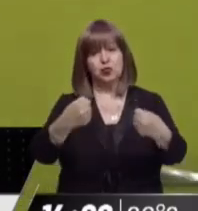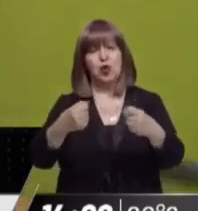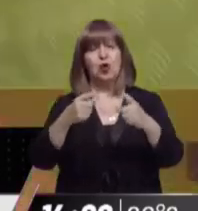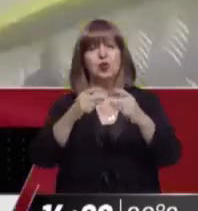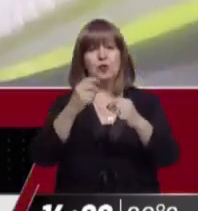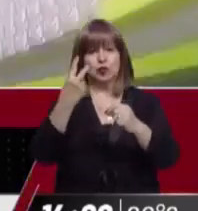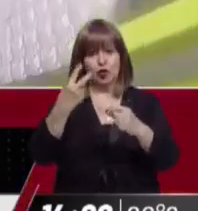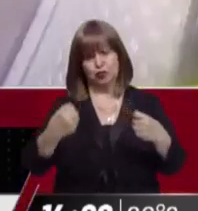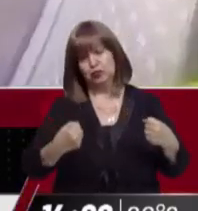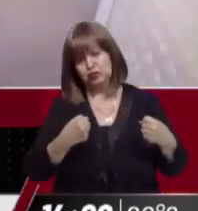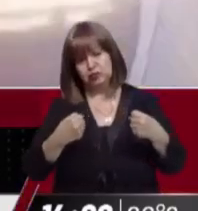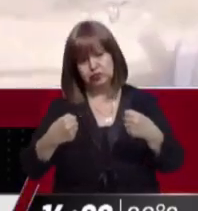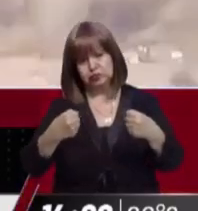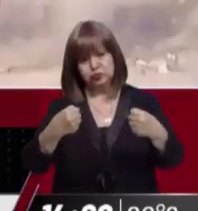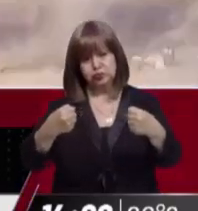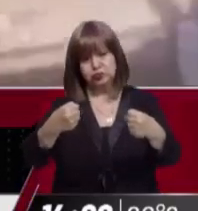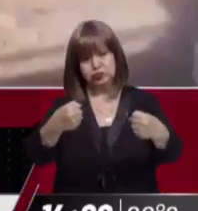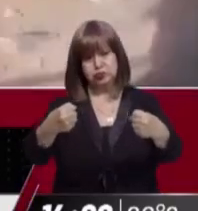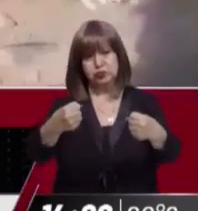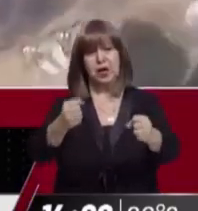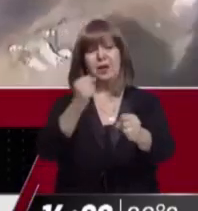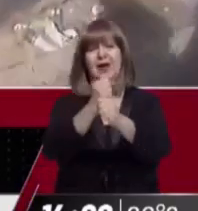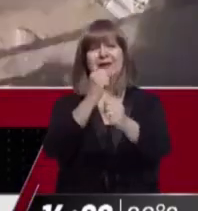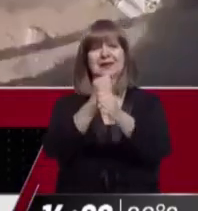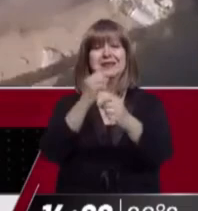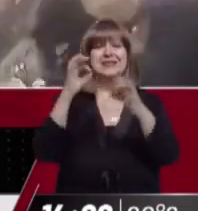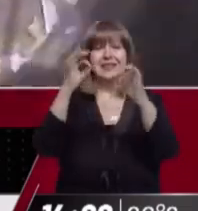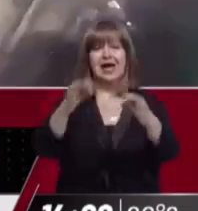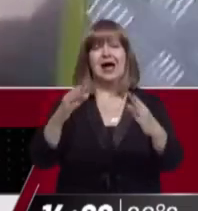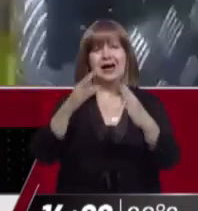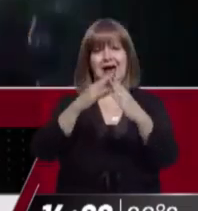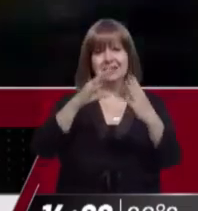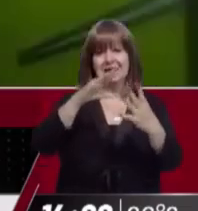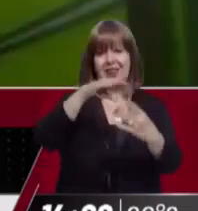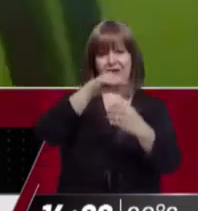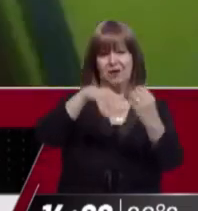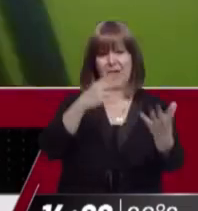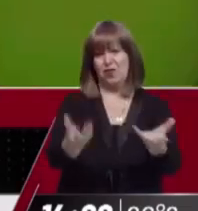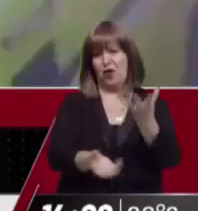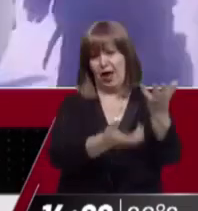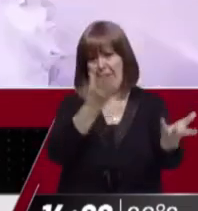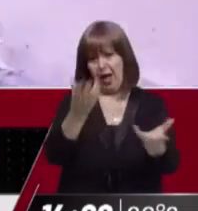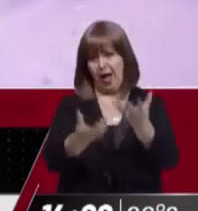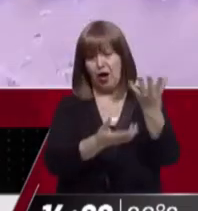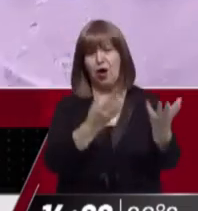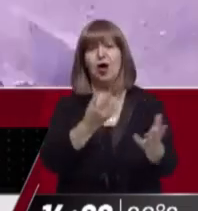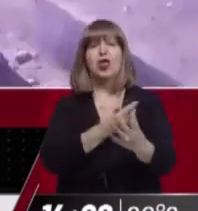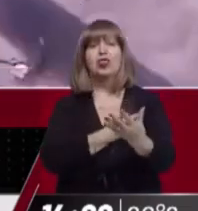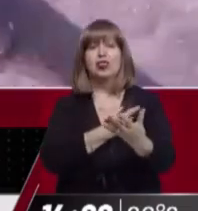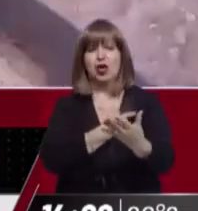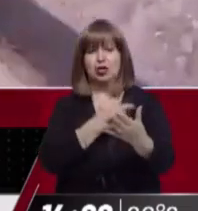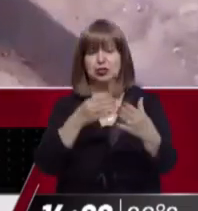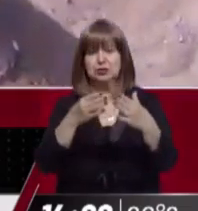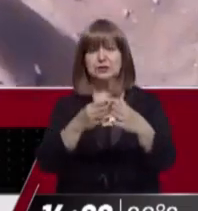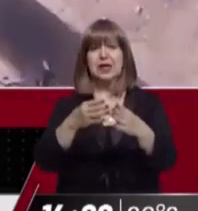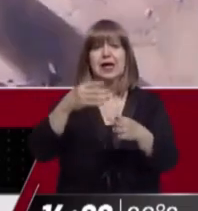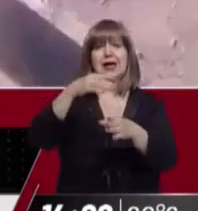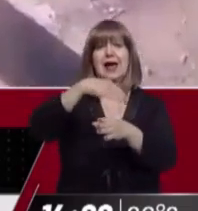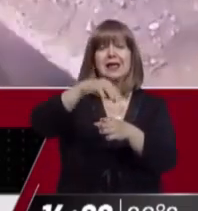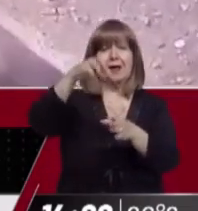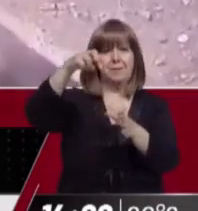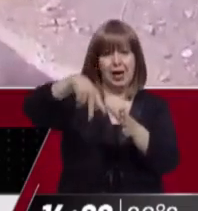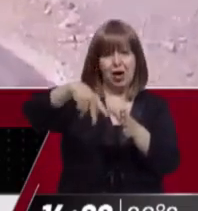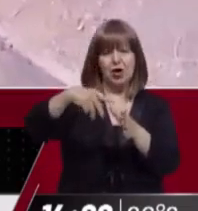de la guardia del momento para trabajar un incendio en una casa de familia con personas atrapadas. ¿En qué lugar? Esto es Perón